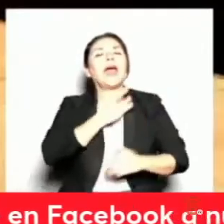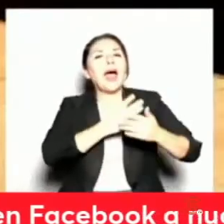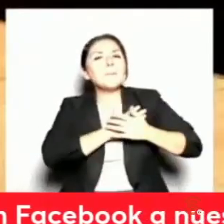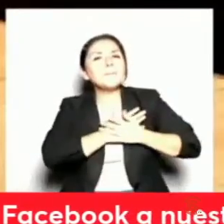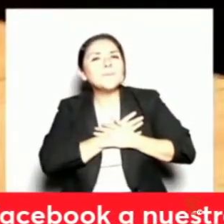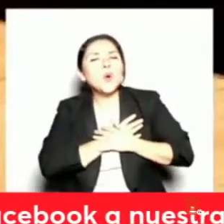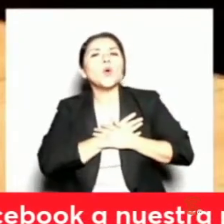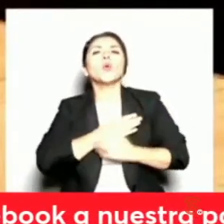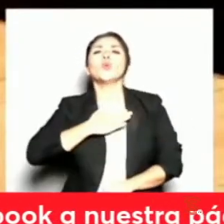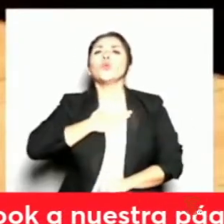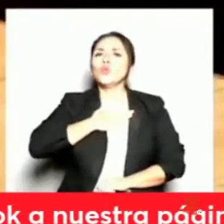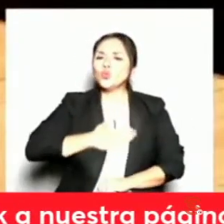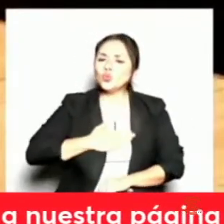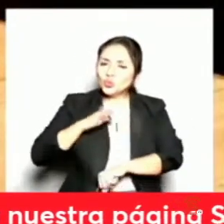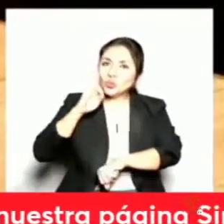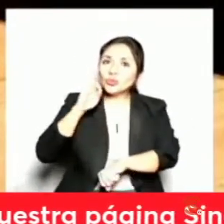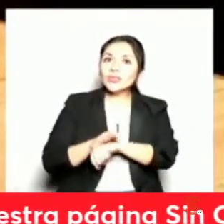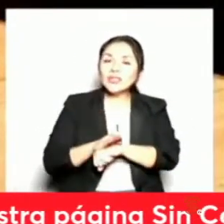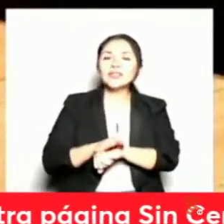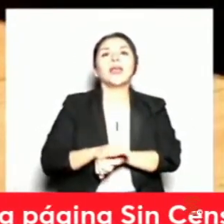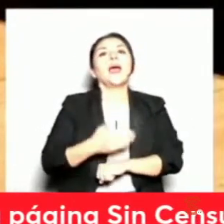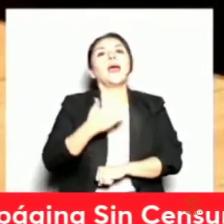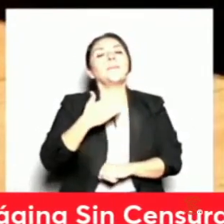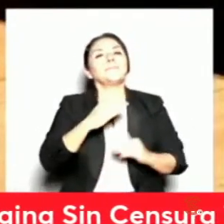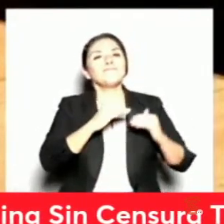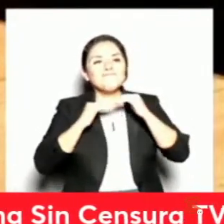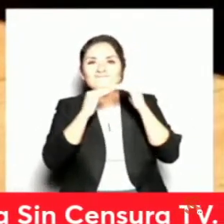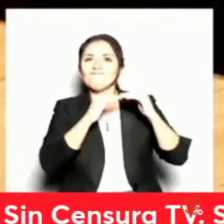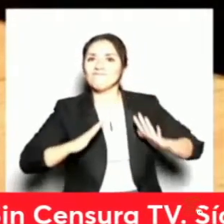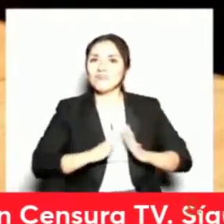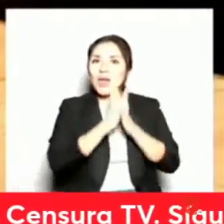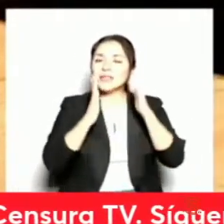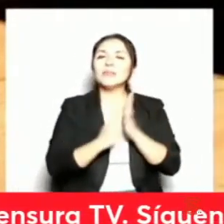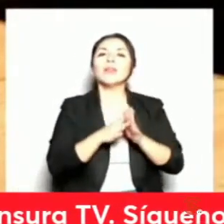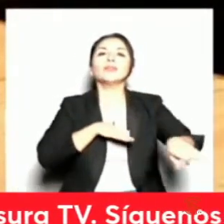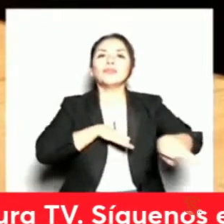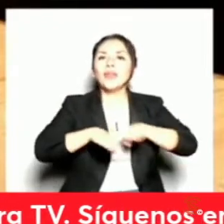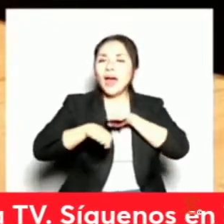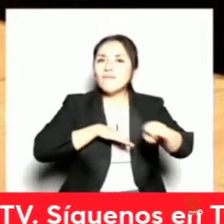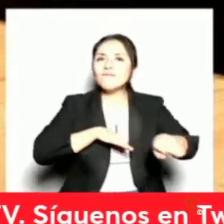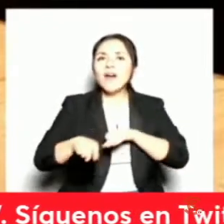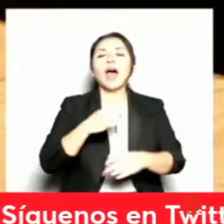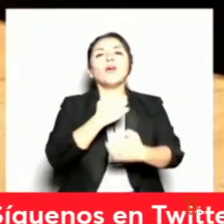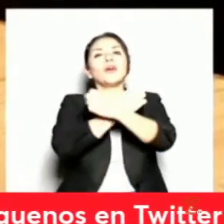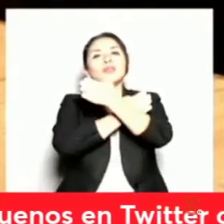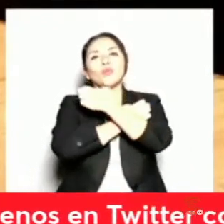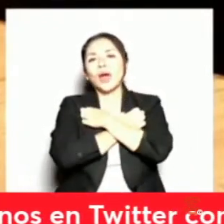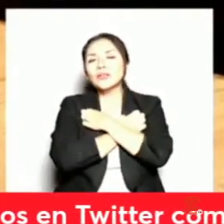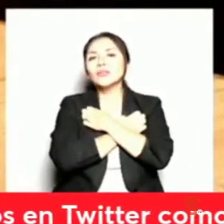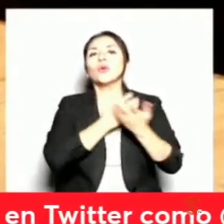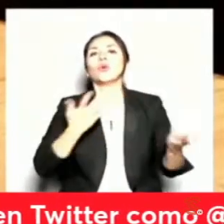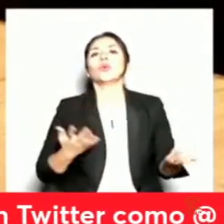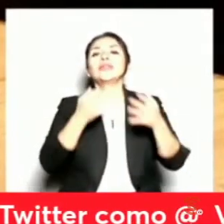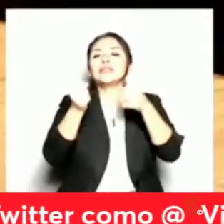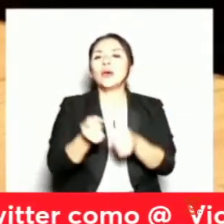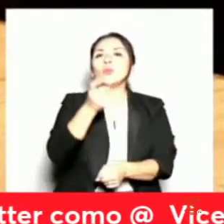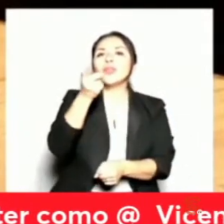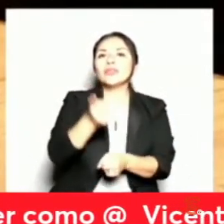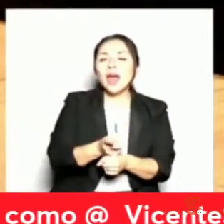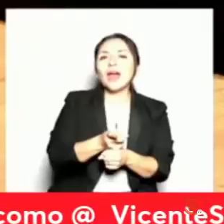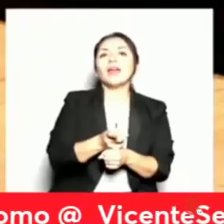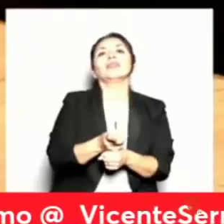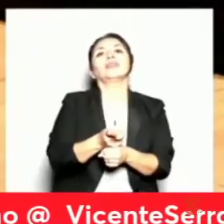amor, justicia, democracia, trabajo, educación,